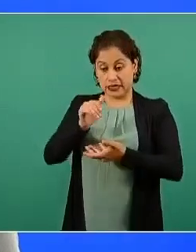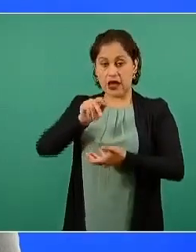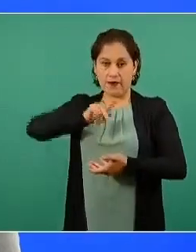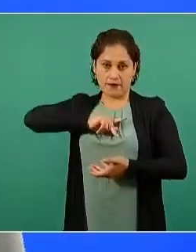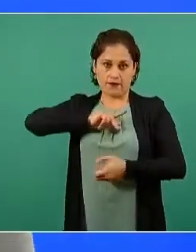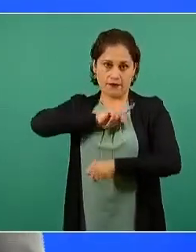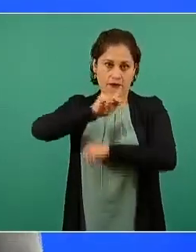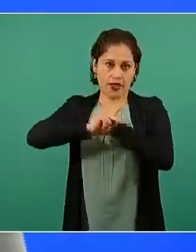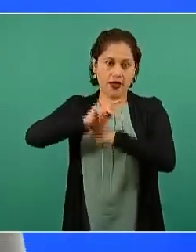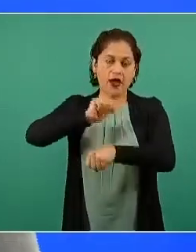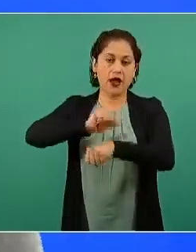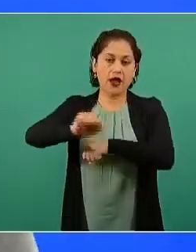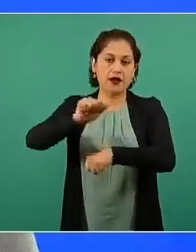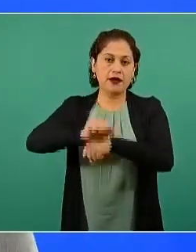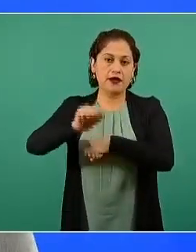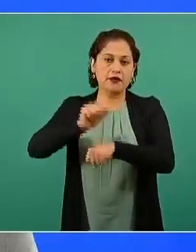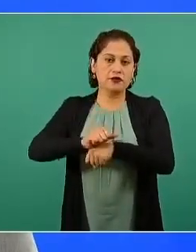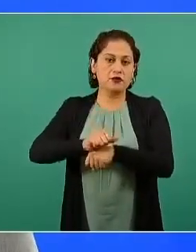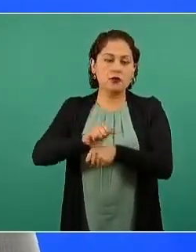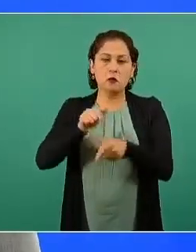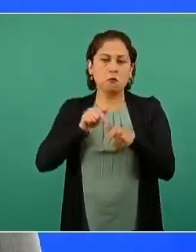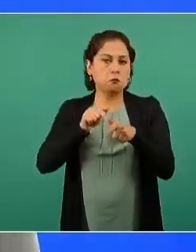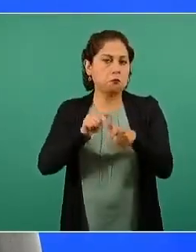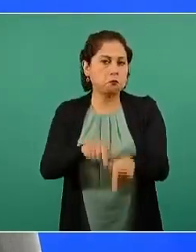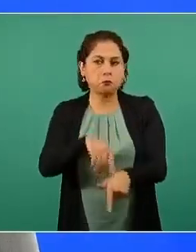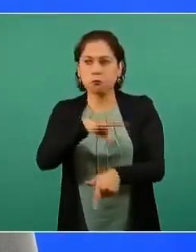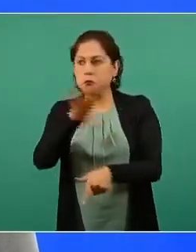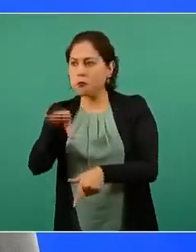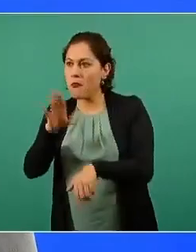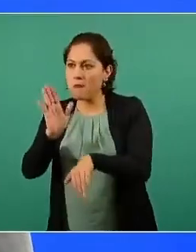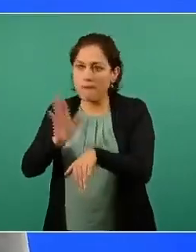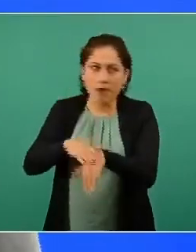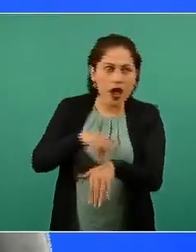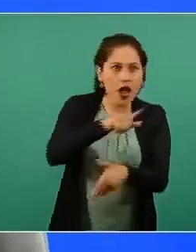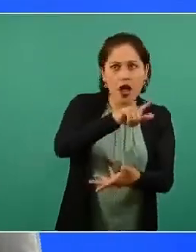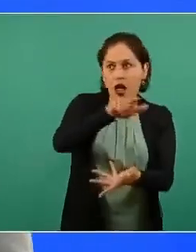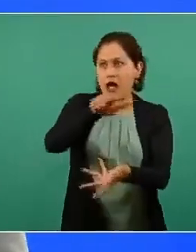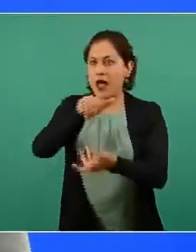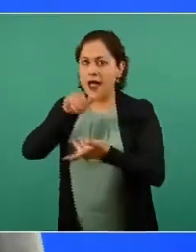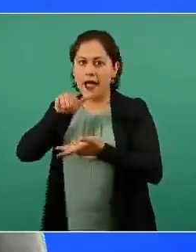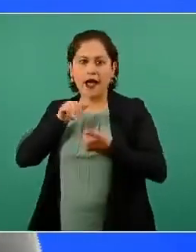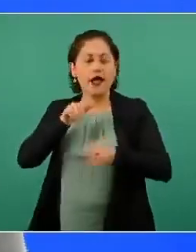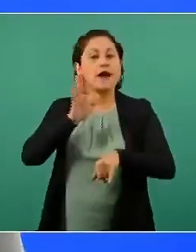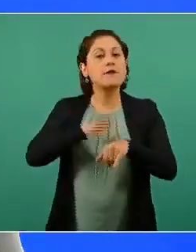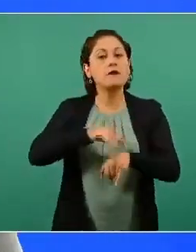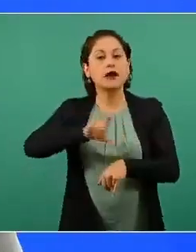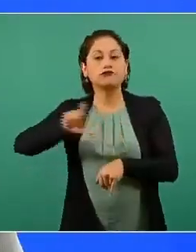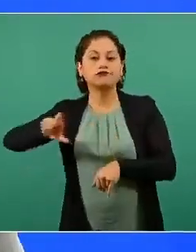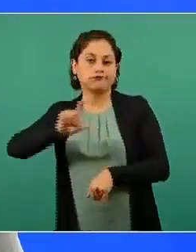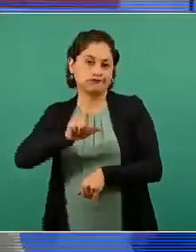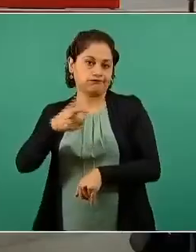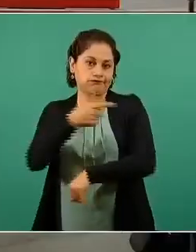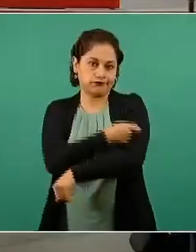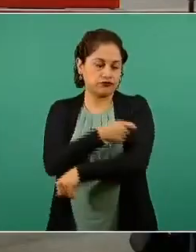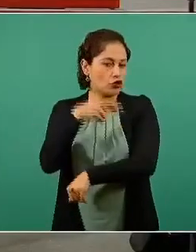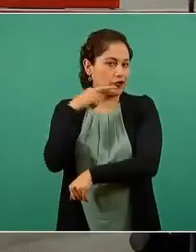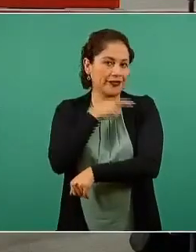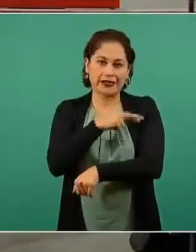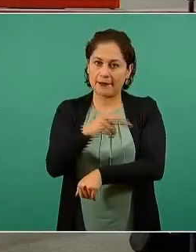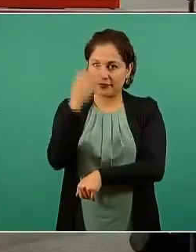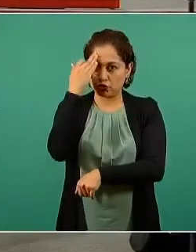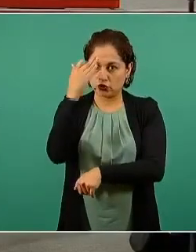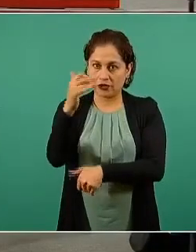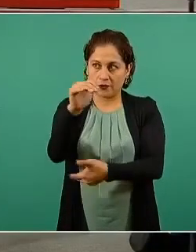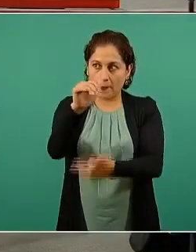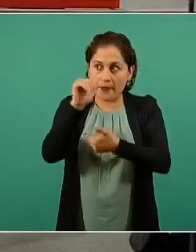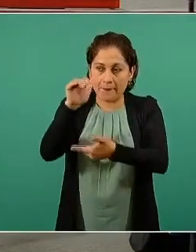Argentina es siempre seguir explorando otras oportunidades para recibir la mayor cantidad de vacunas lo más rápido posible y en ese